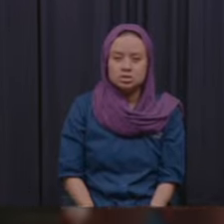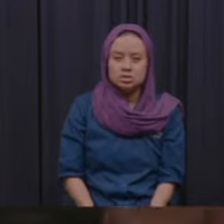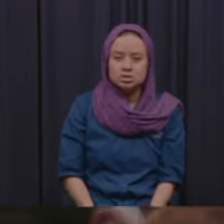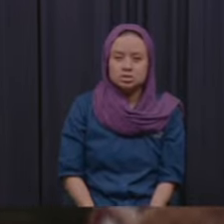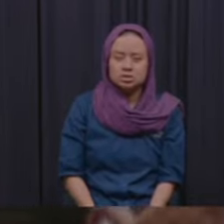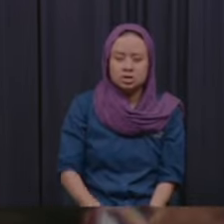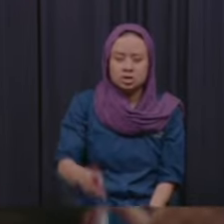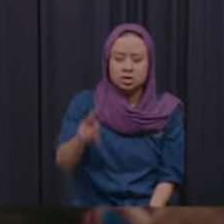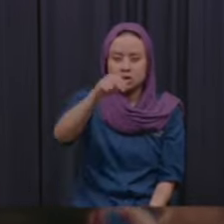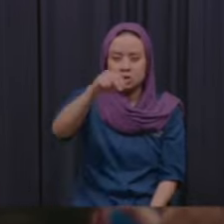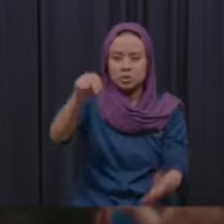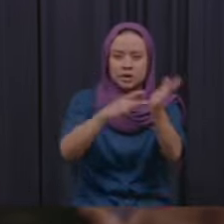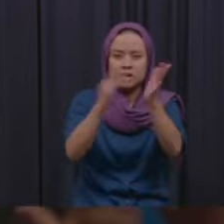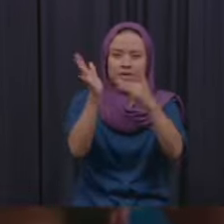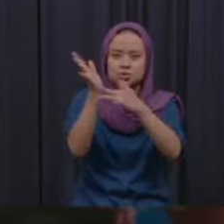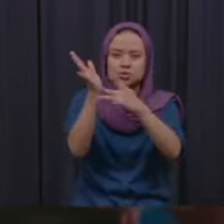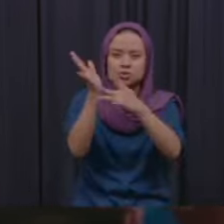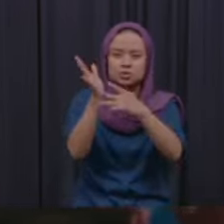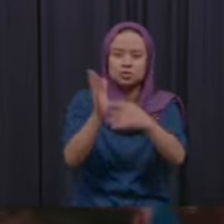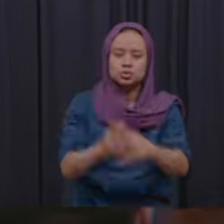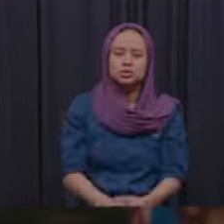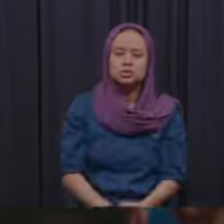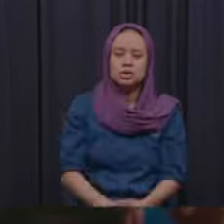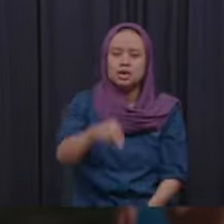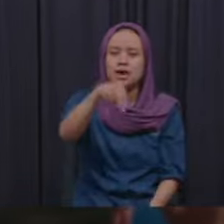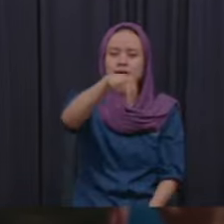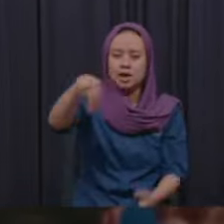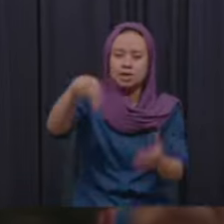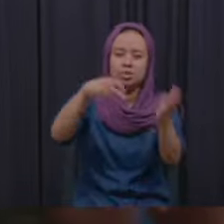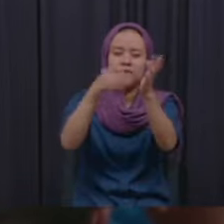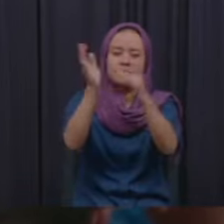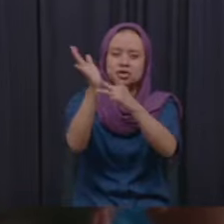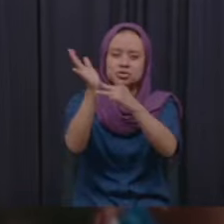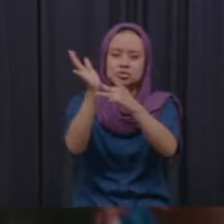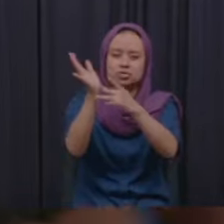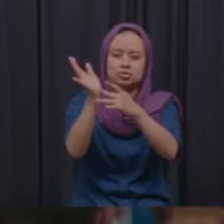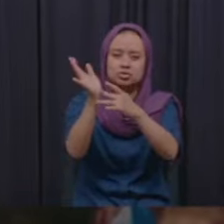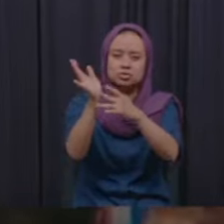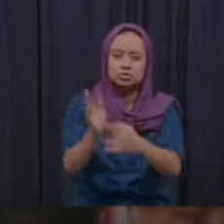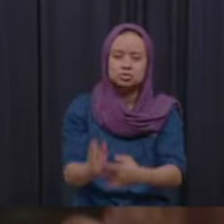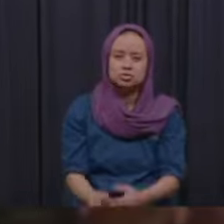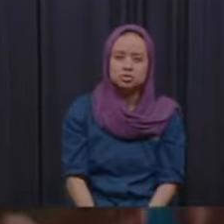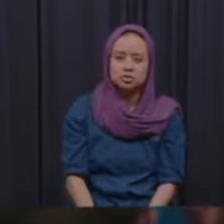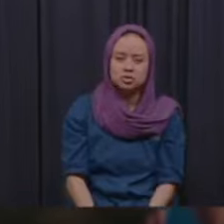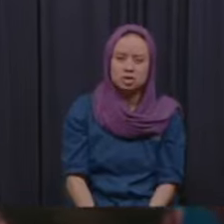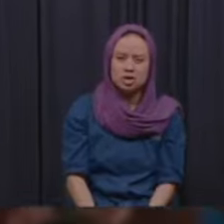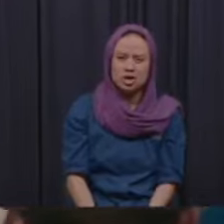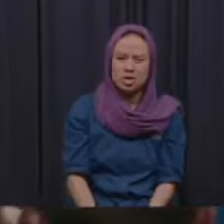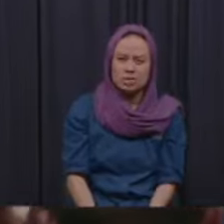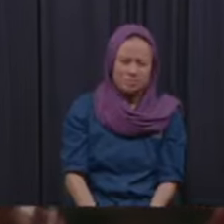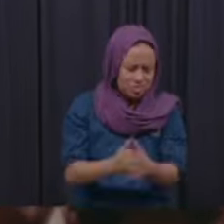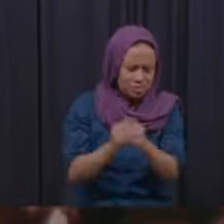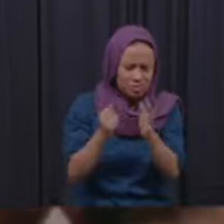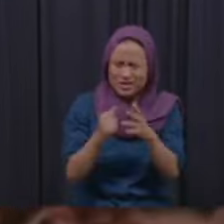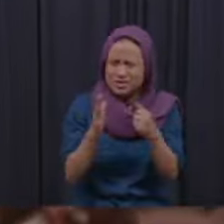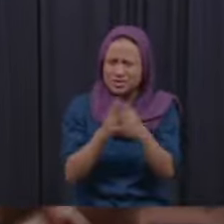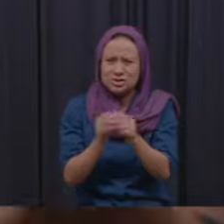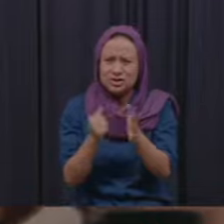En el nombre de Jesús. En el nombre de Jesús. Toda perturbación se